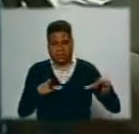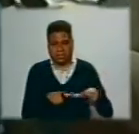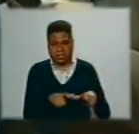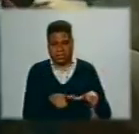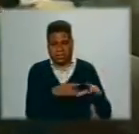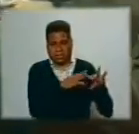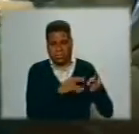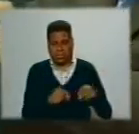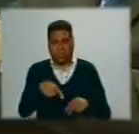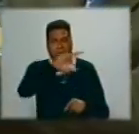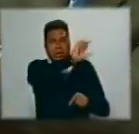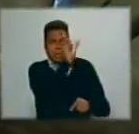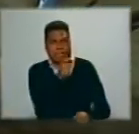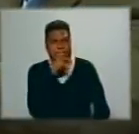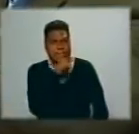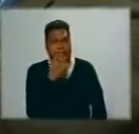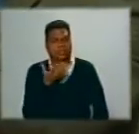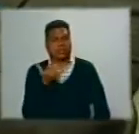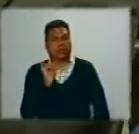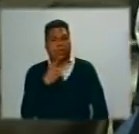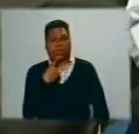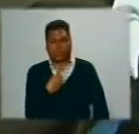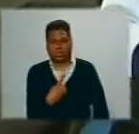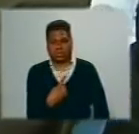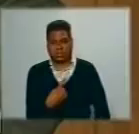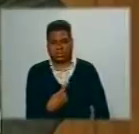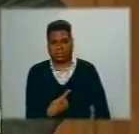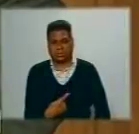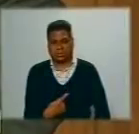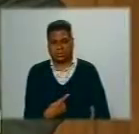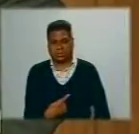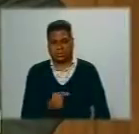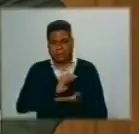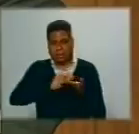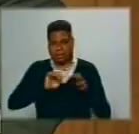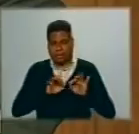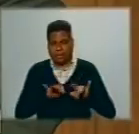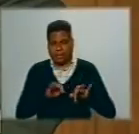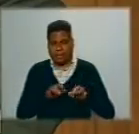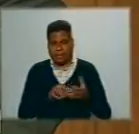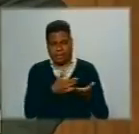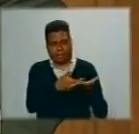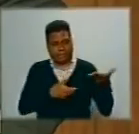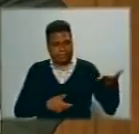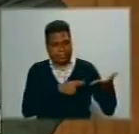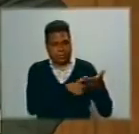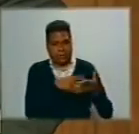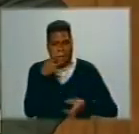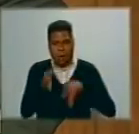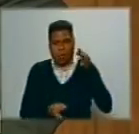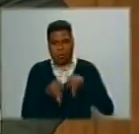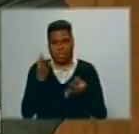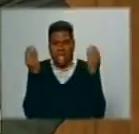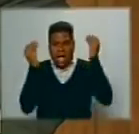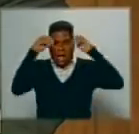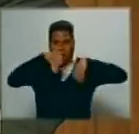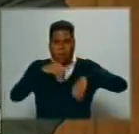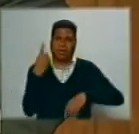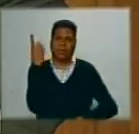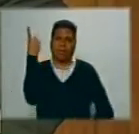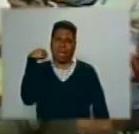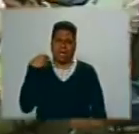Guayana Esequiba, tal y como se desprende expresamente de la naturaleza jurídica del Acuerdo de Ginebra de